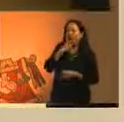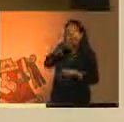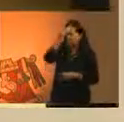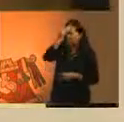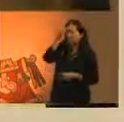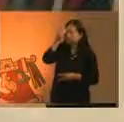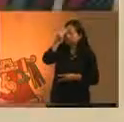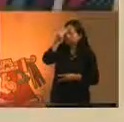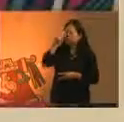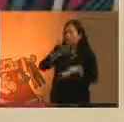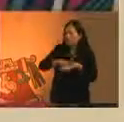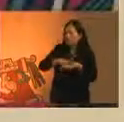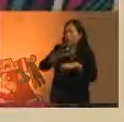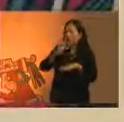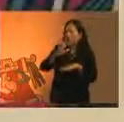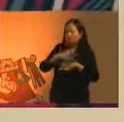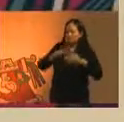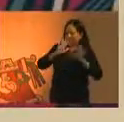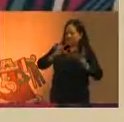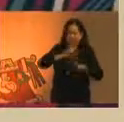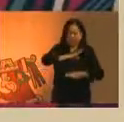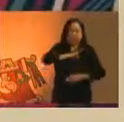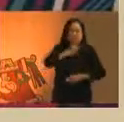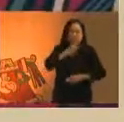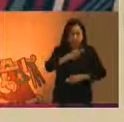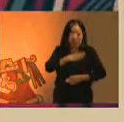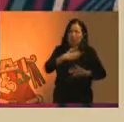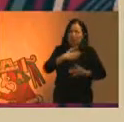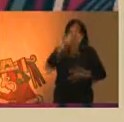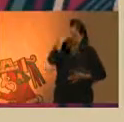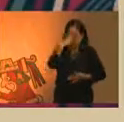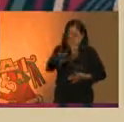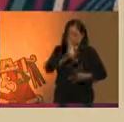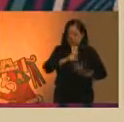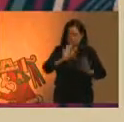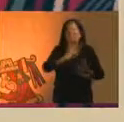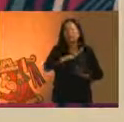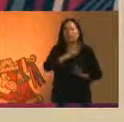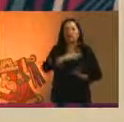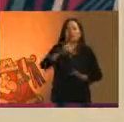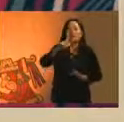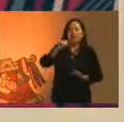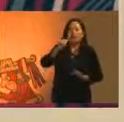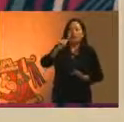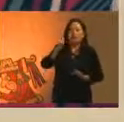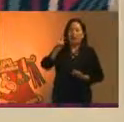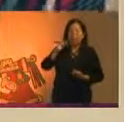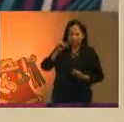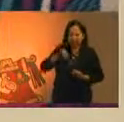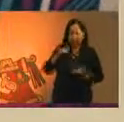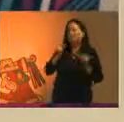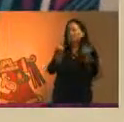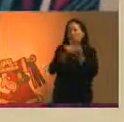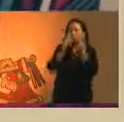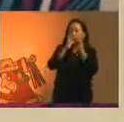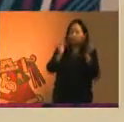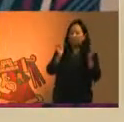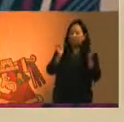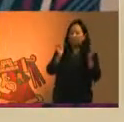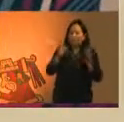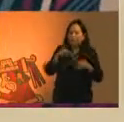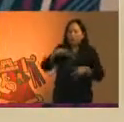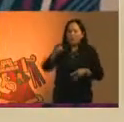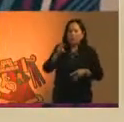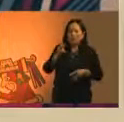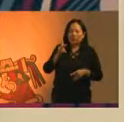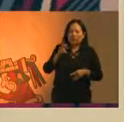aprende un poquito ya se había un poquito de español en el seminario había aprendido latín y un poquito de francés y nunca aprendió bien a bien